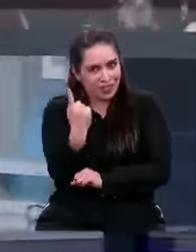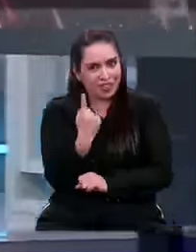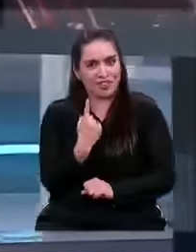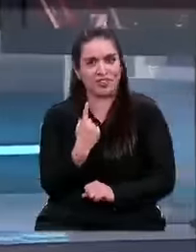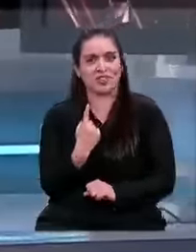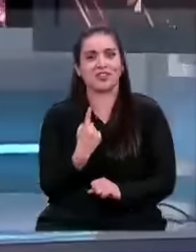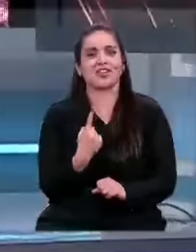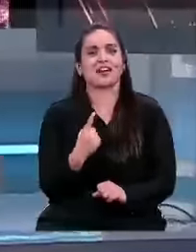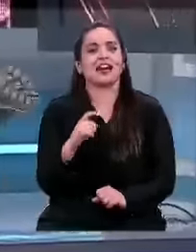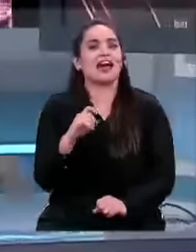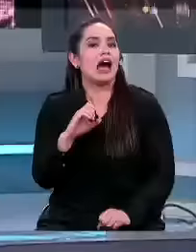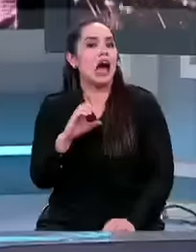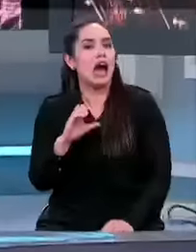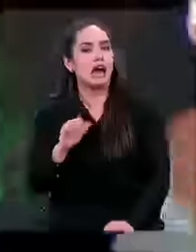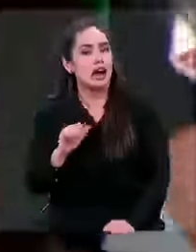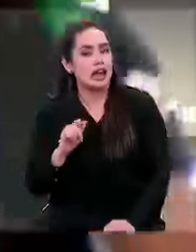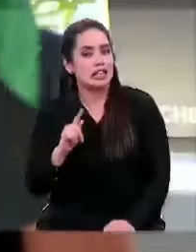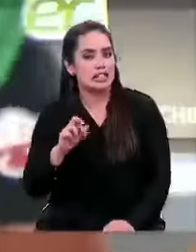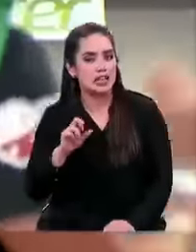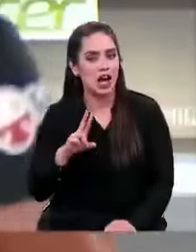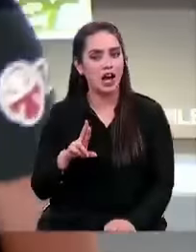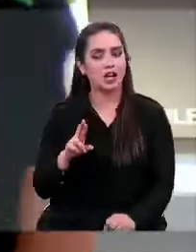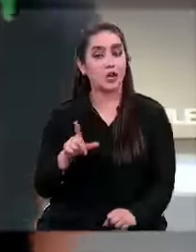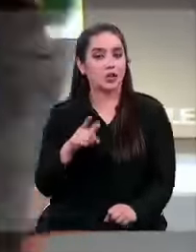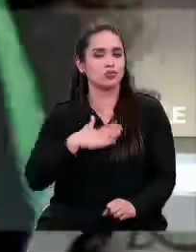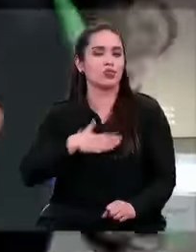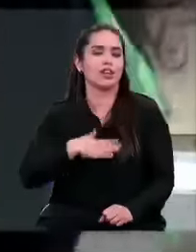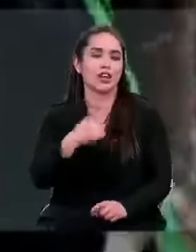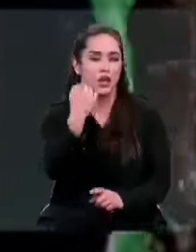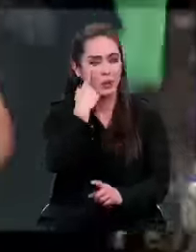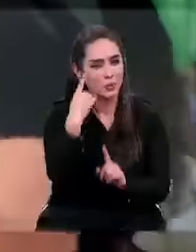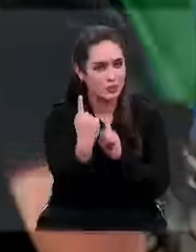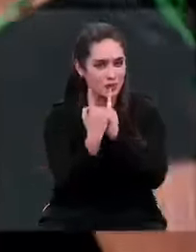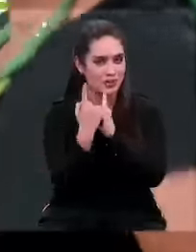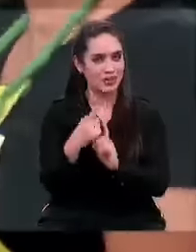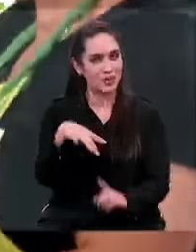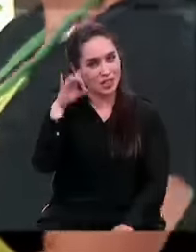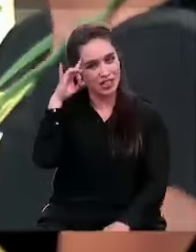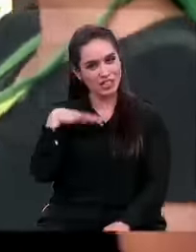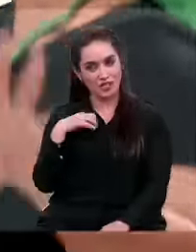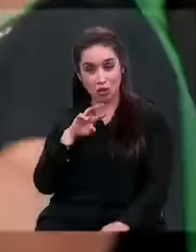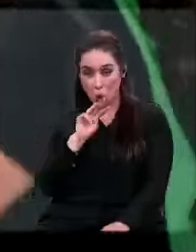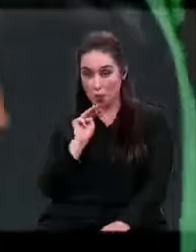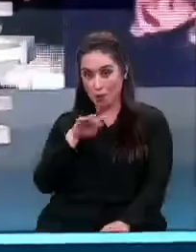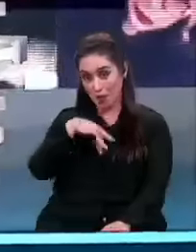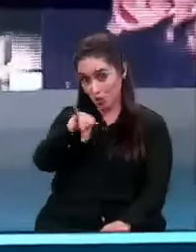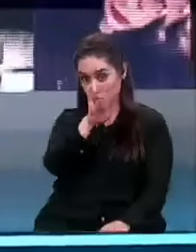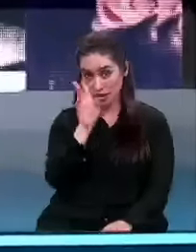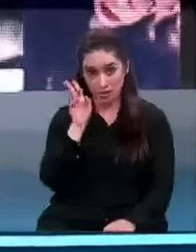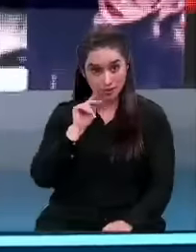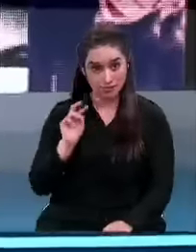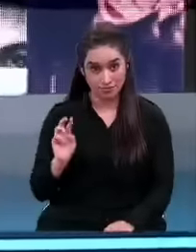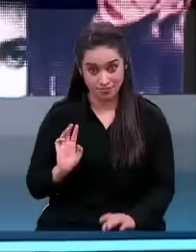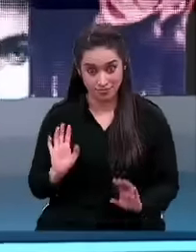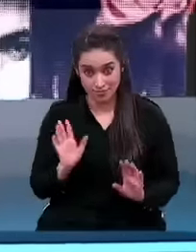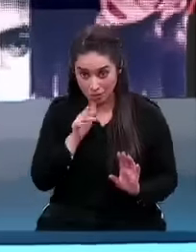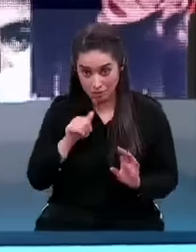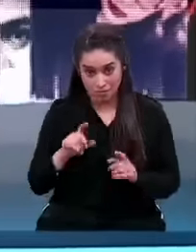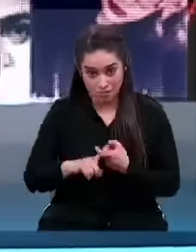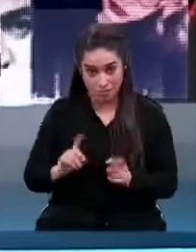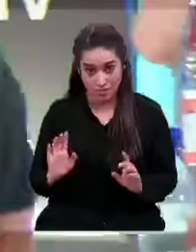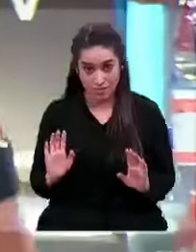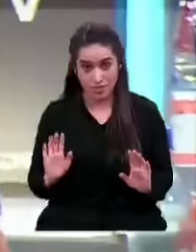sé! ¡No! Tenía tanta cara de conocerla yo, pa. Te sabía que yo soy mamita soltera, ¿cierto? Y